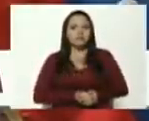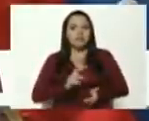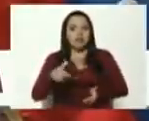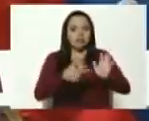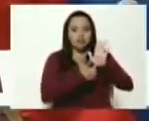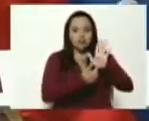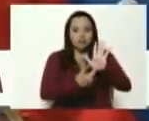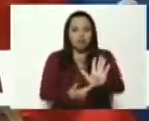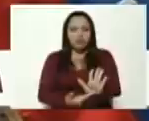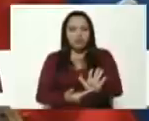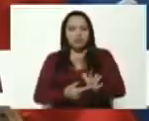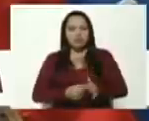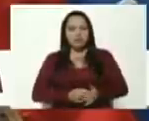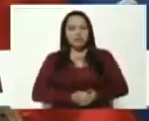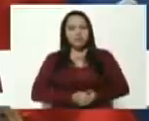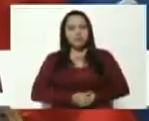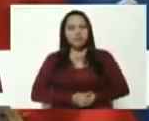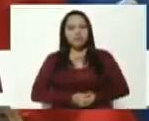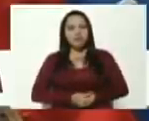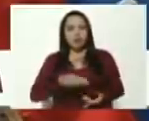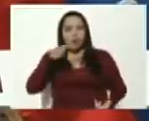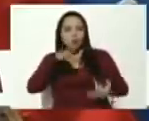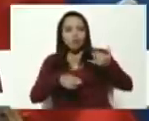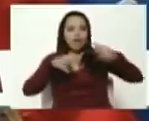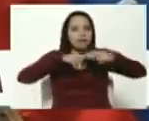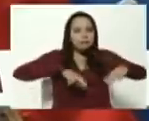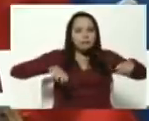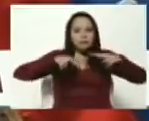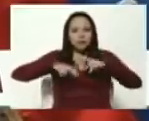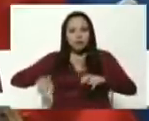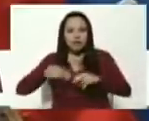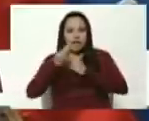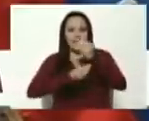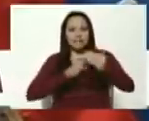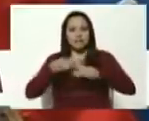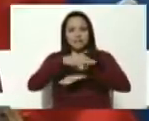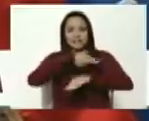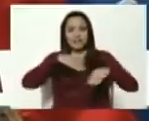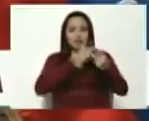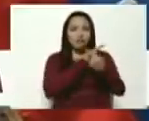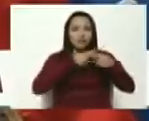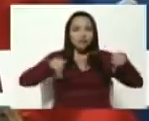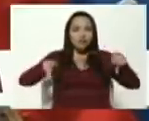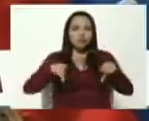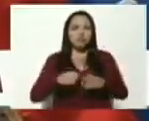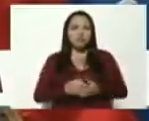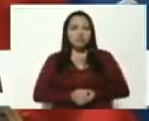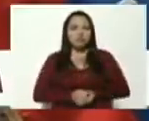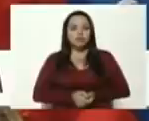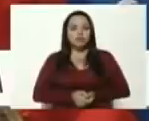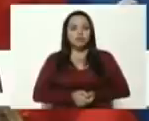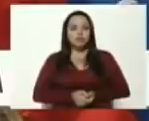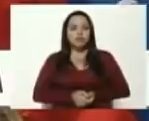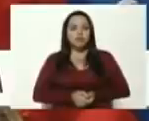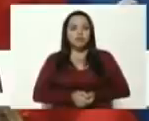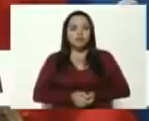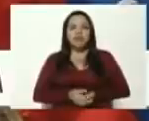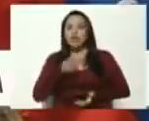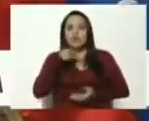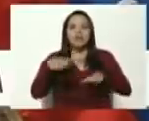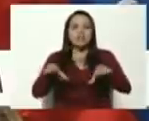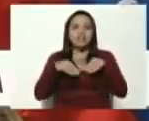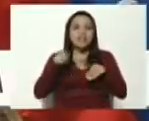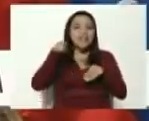presentar las últimas investigaciones realizadas por el Ministerio Público en contra de estas